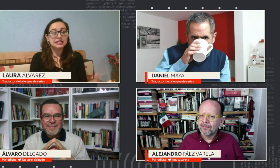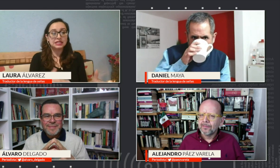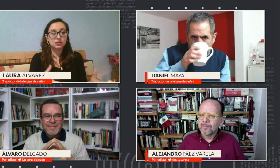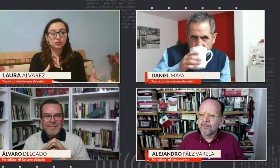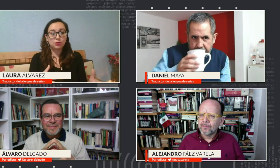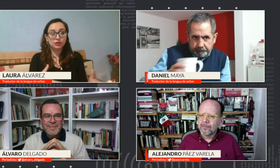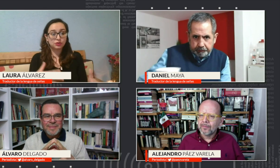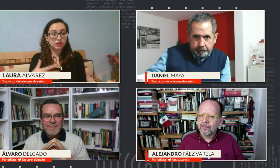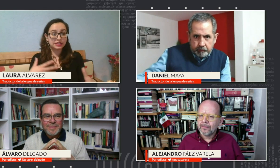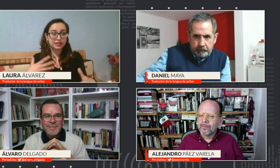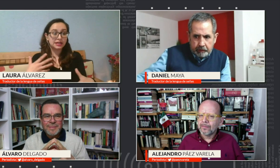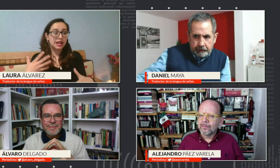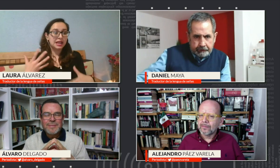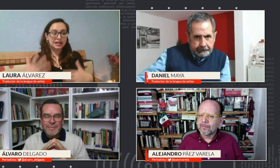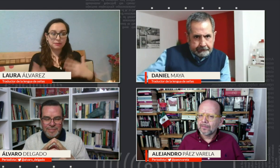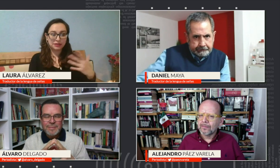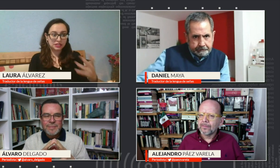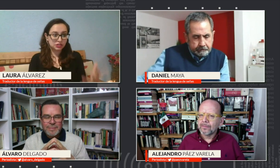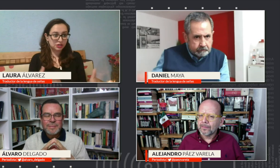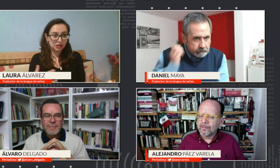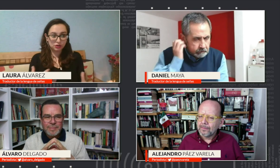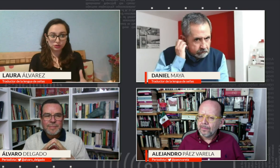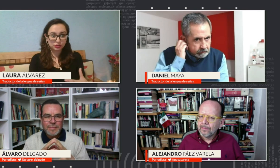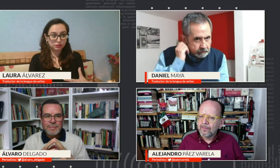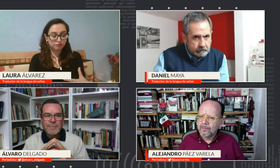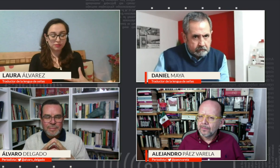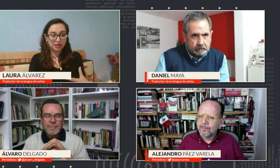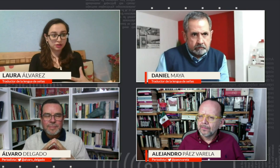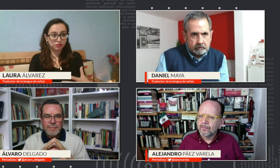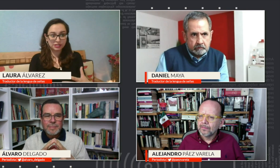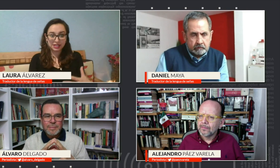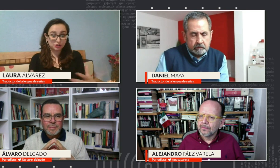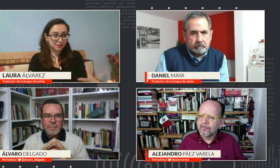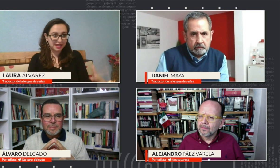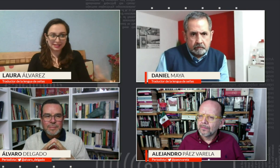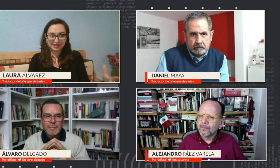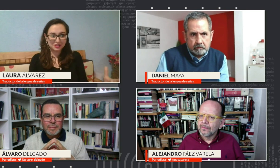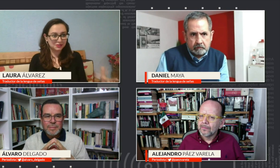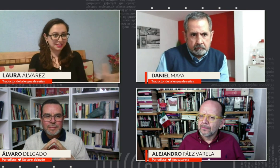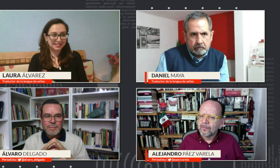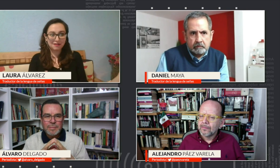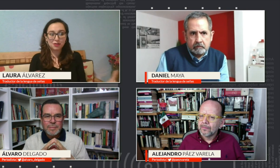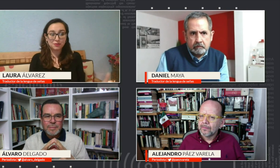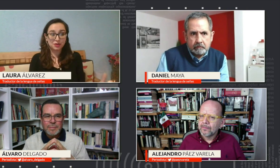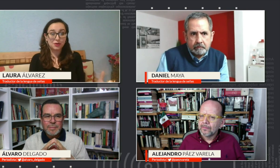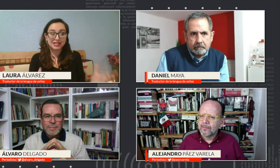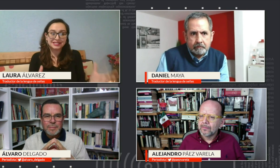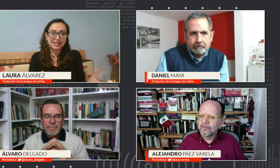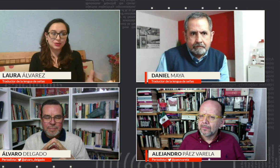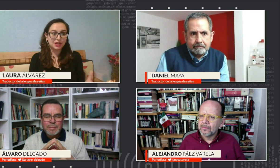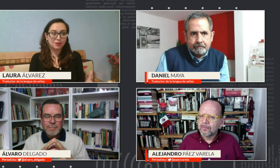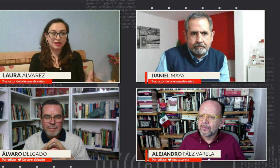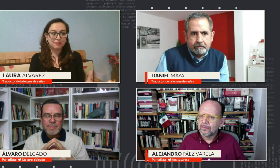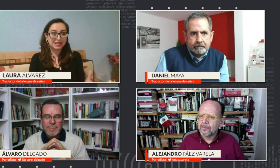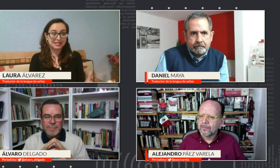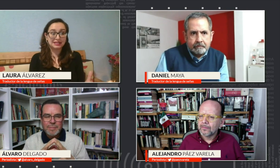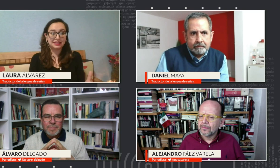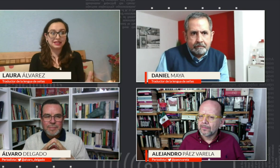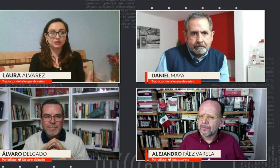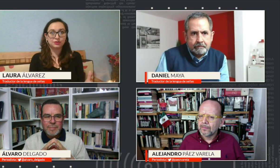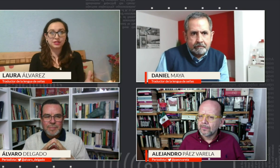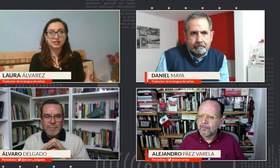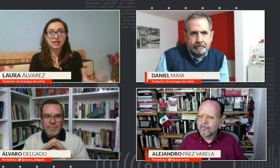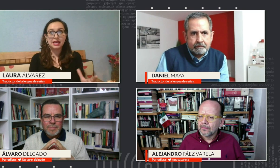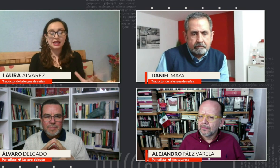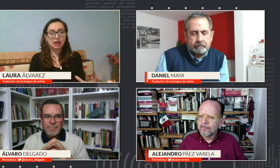mañana, sino cuando hacen la repetición en los noticieros, mañana, tarde, noche, sábado, domingo, está su lengua